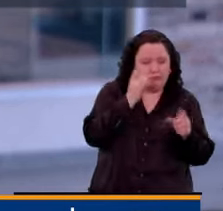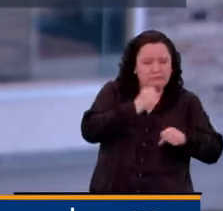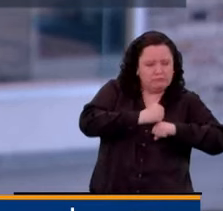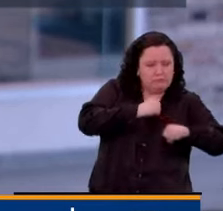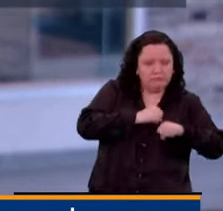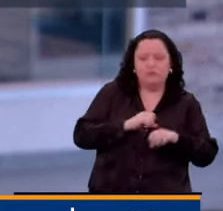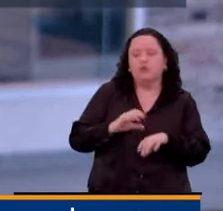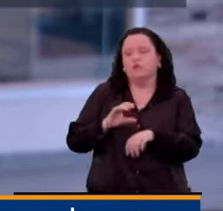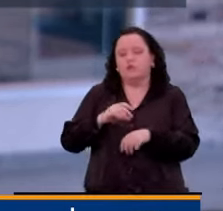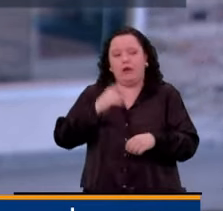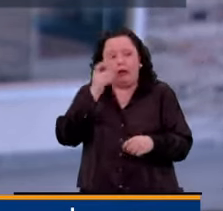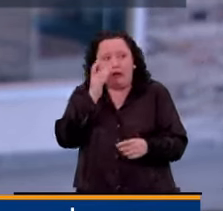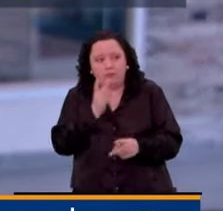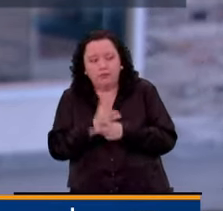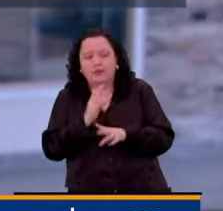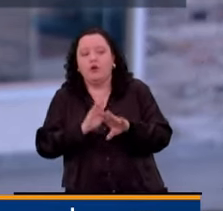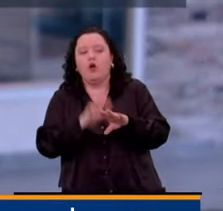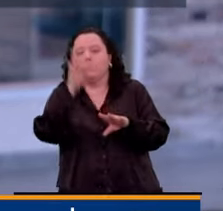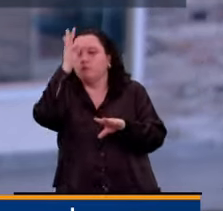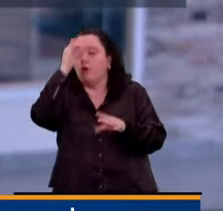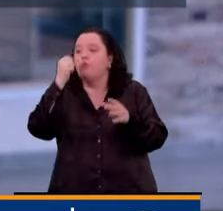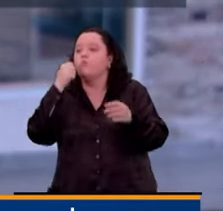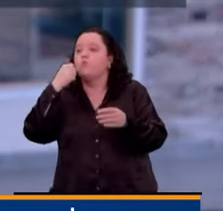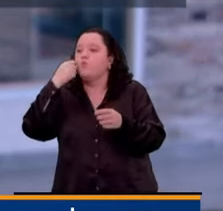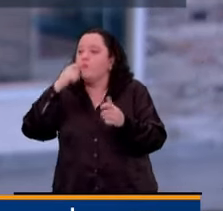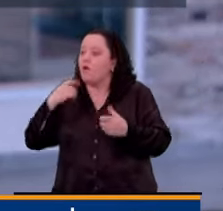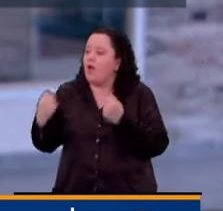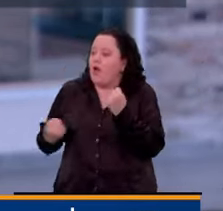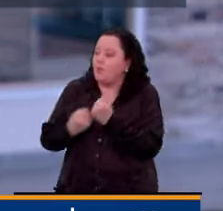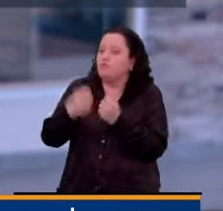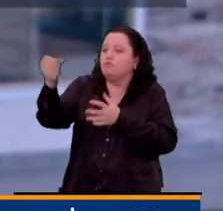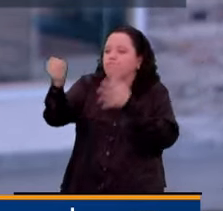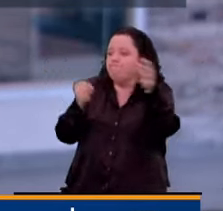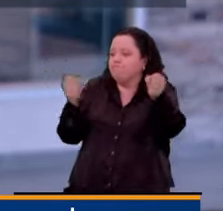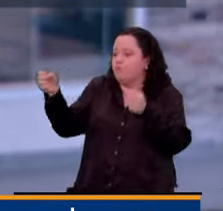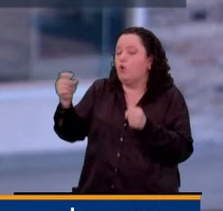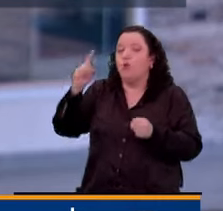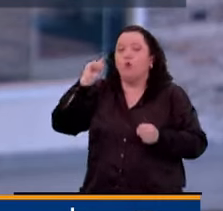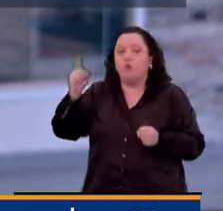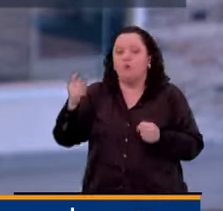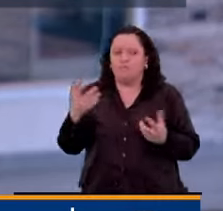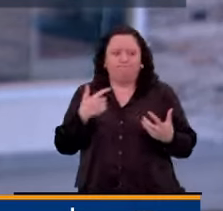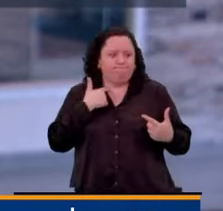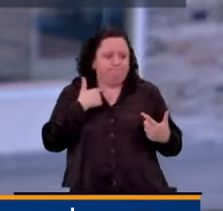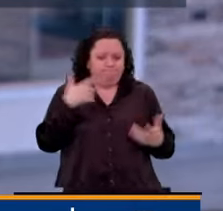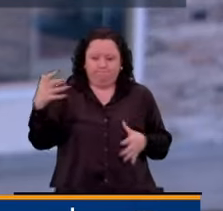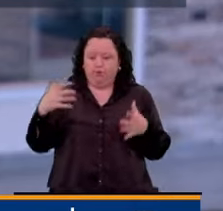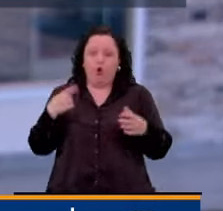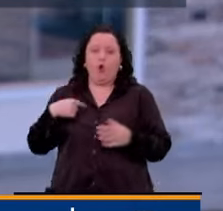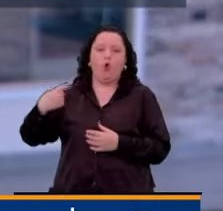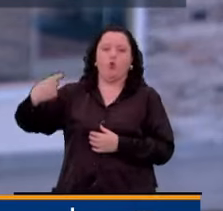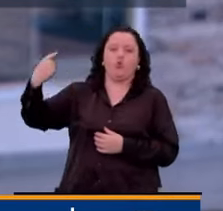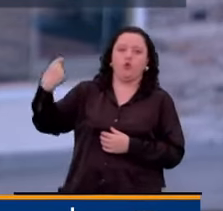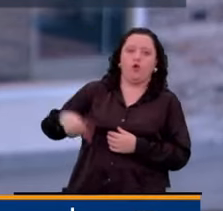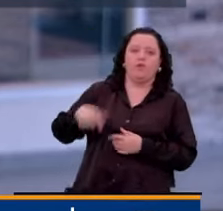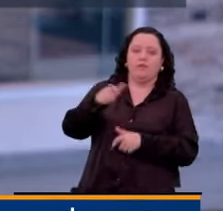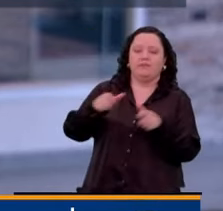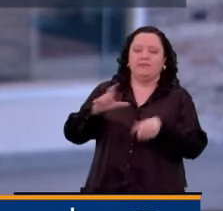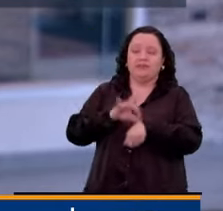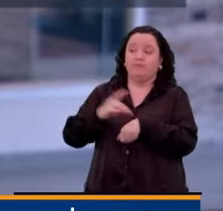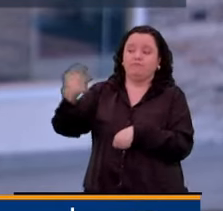hagan para disponer del talento humano de apoyo, ya sea porque se supera la capacidad o por inasistencia del personal de la